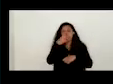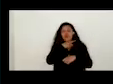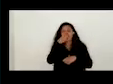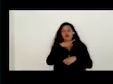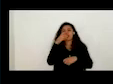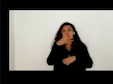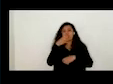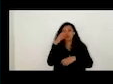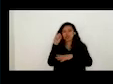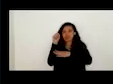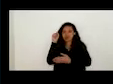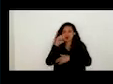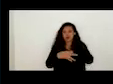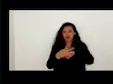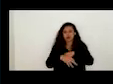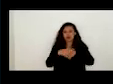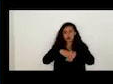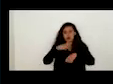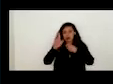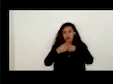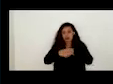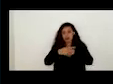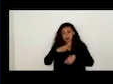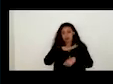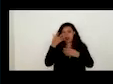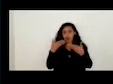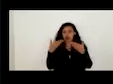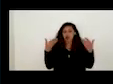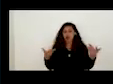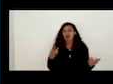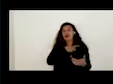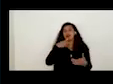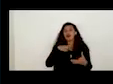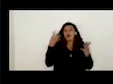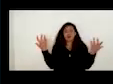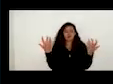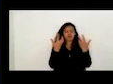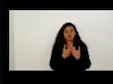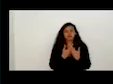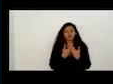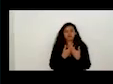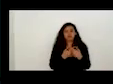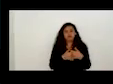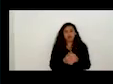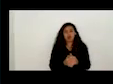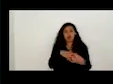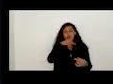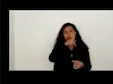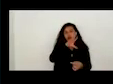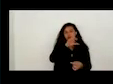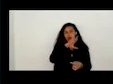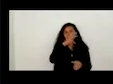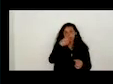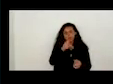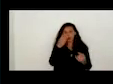más grandes que se conocen. Entonces, en este caso, se tendrían que ajustar la cantidad de calorías de acuerdo al peso que se